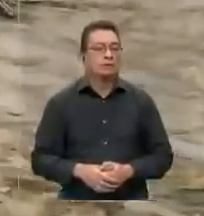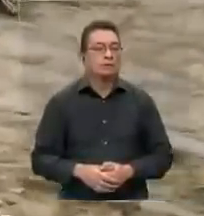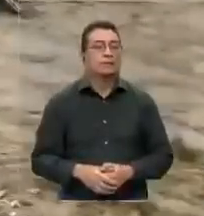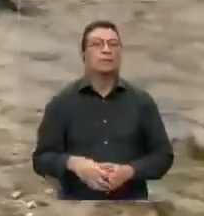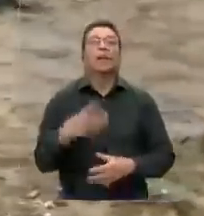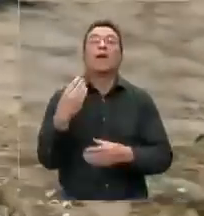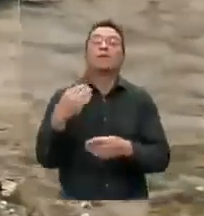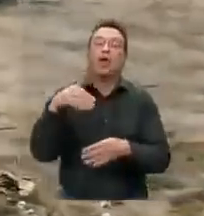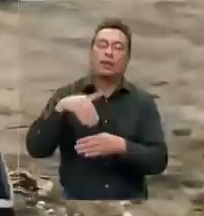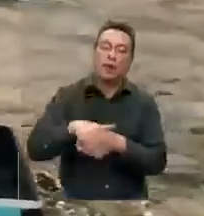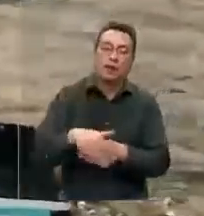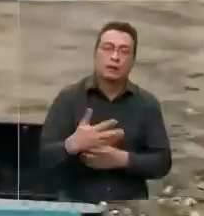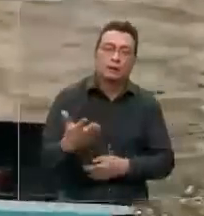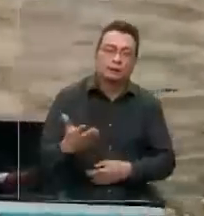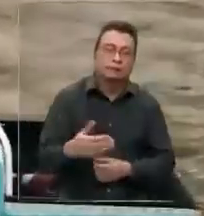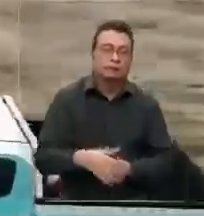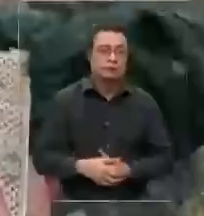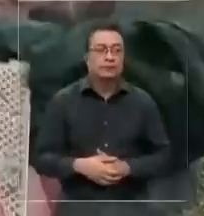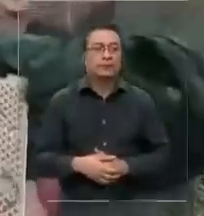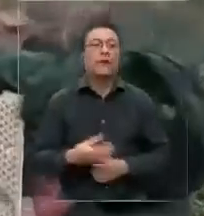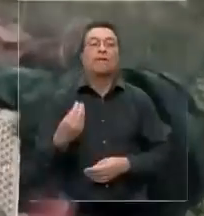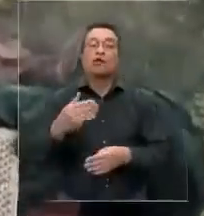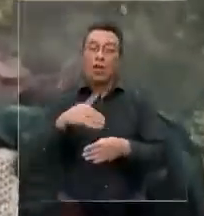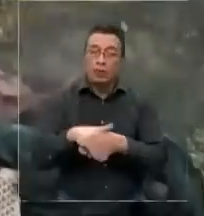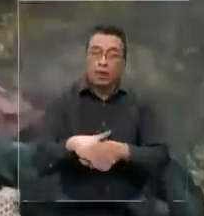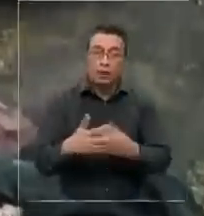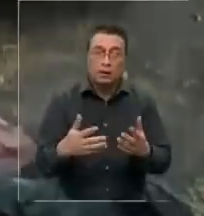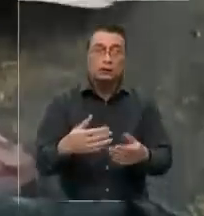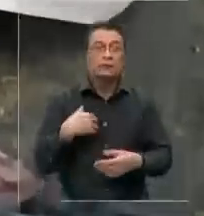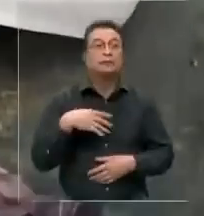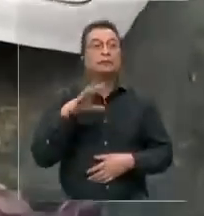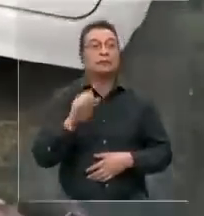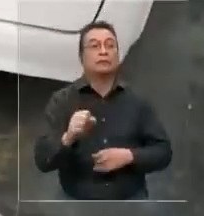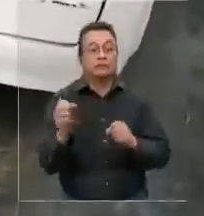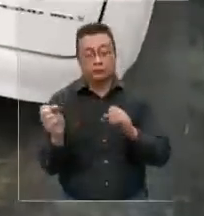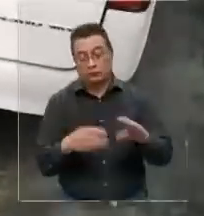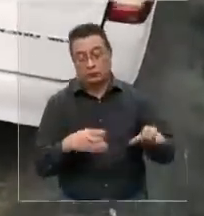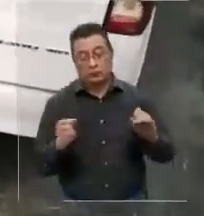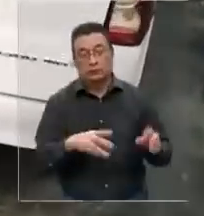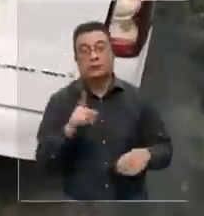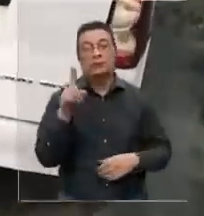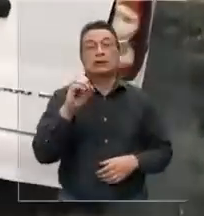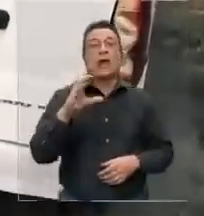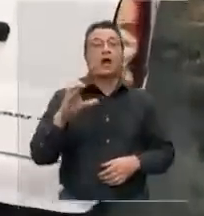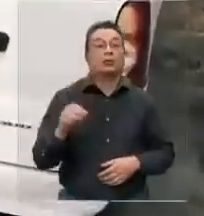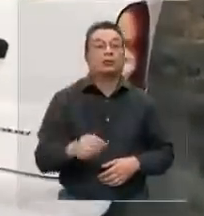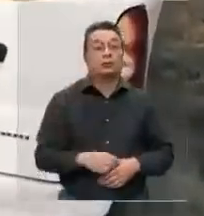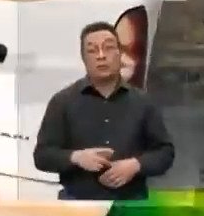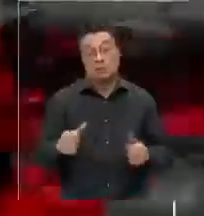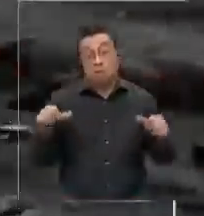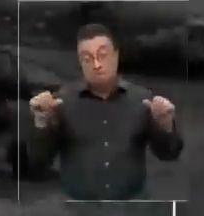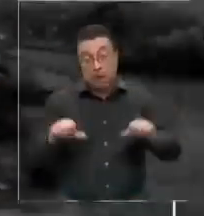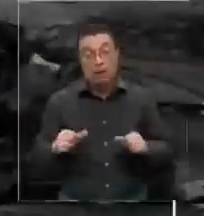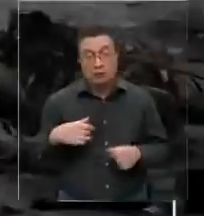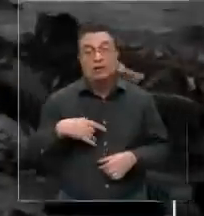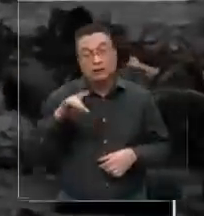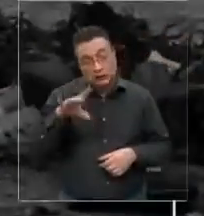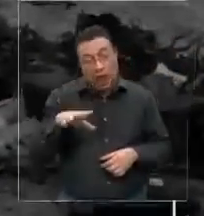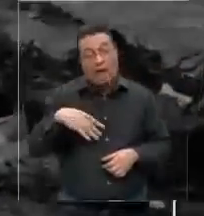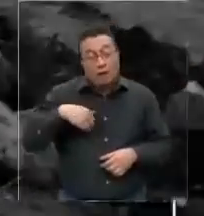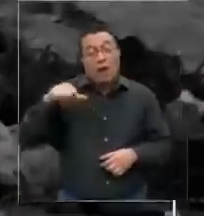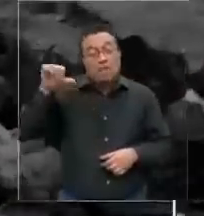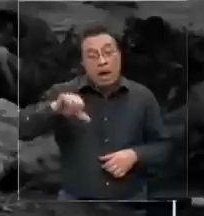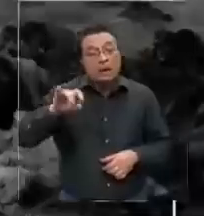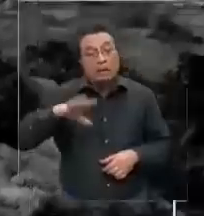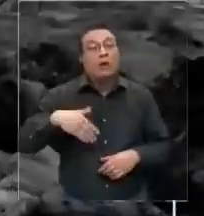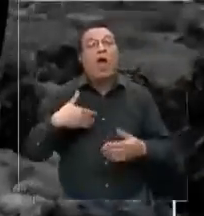Buenas tardes, caballero. Buenas tardes. Sí, me pillaron botando unos sacos. ¿Malo, pues? Sí, sí sé que está malo, pero